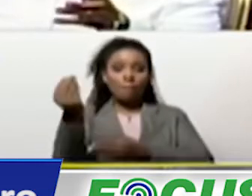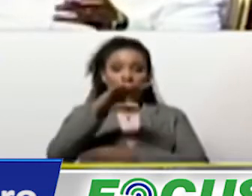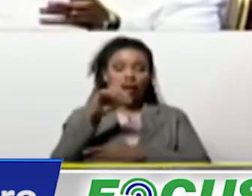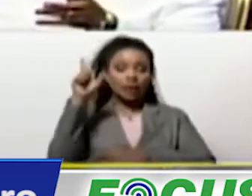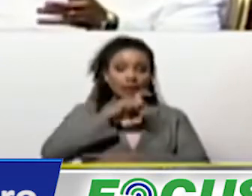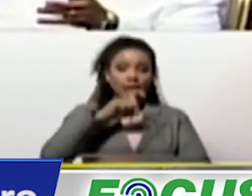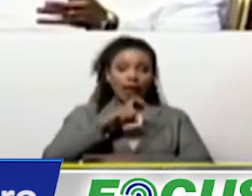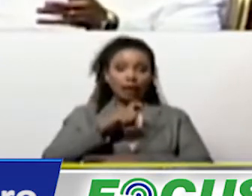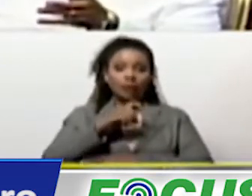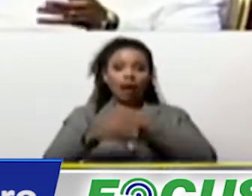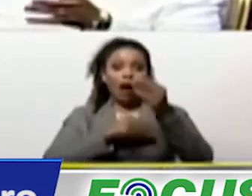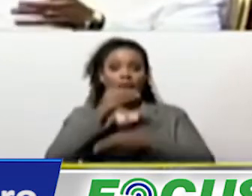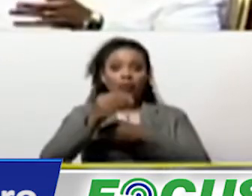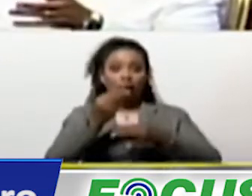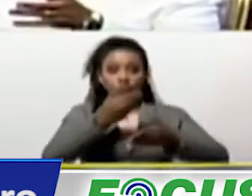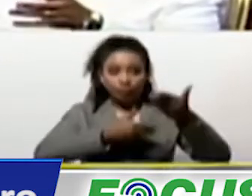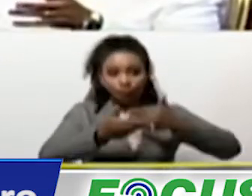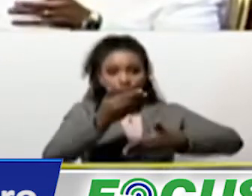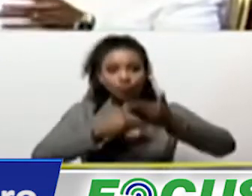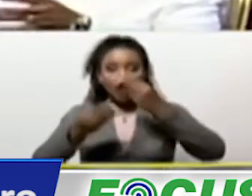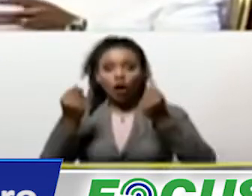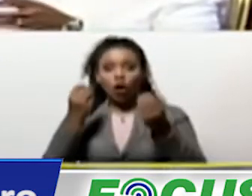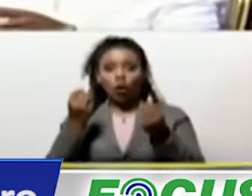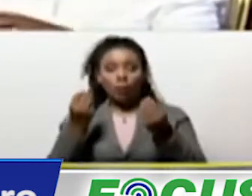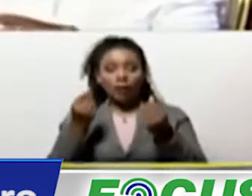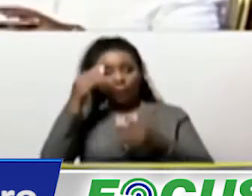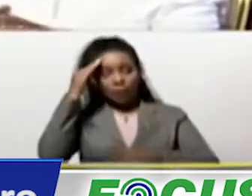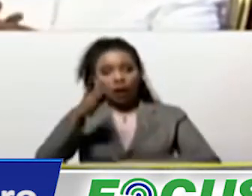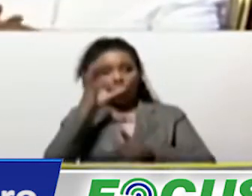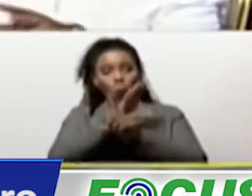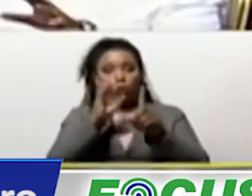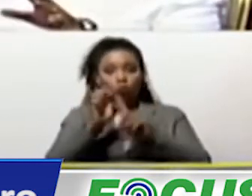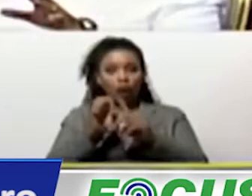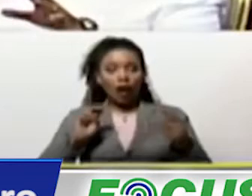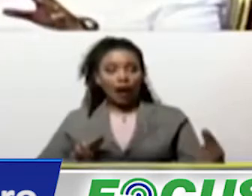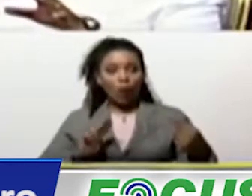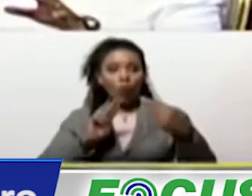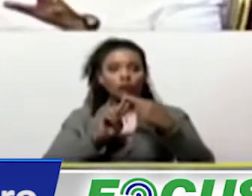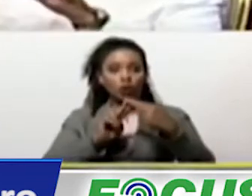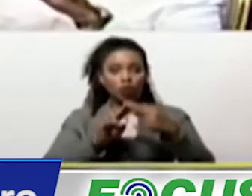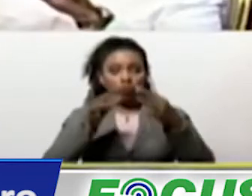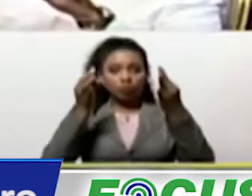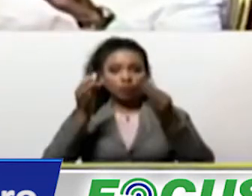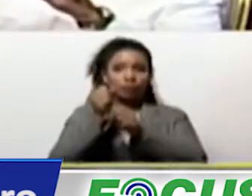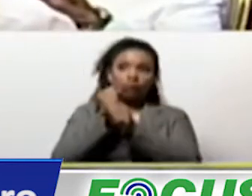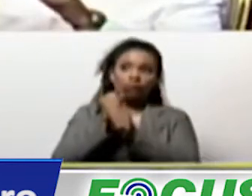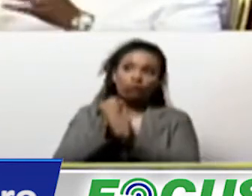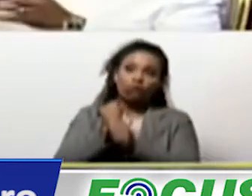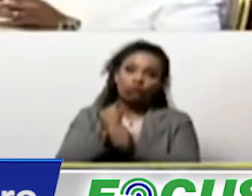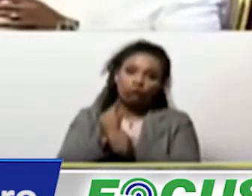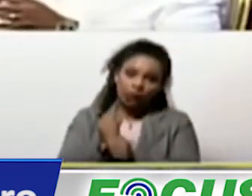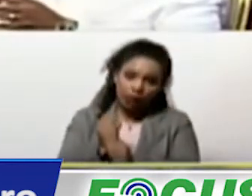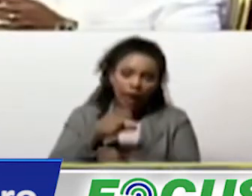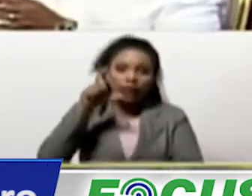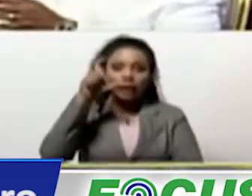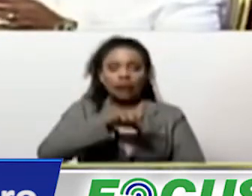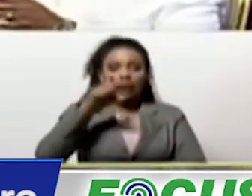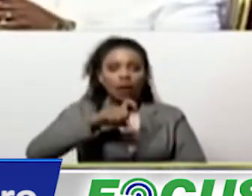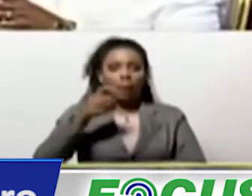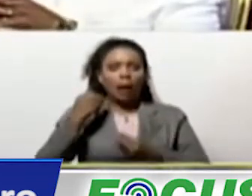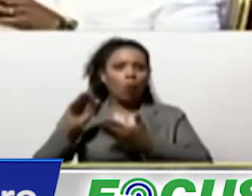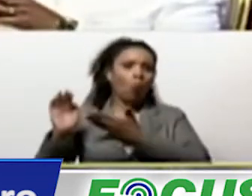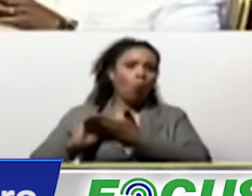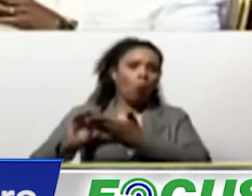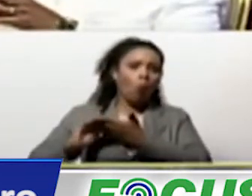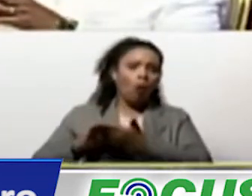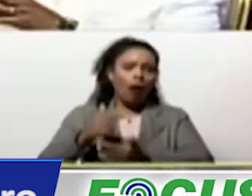necesidad de restablecer las relaciones comerciales, económicas, militares y culturales. Un encuentro esperado y necesario para sanar las